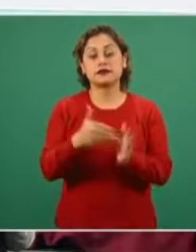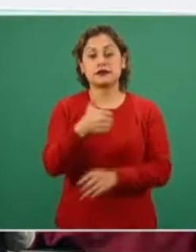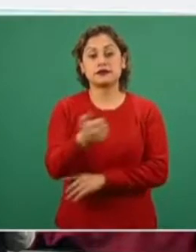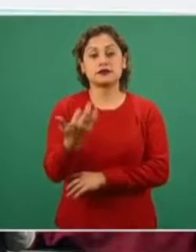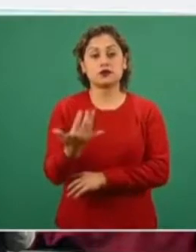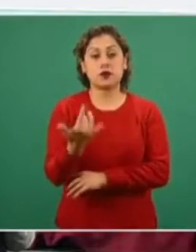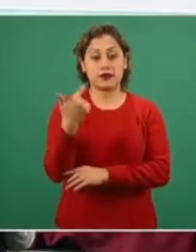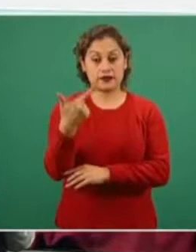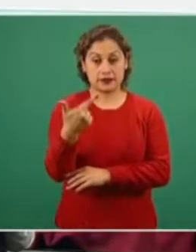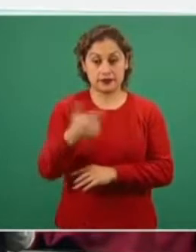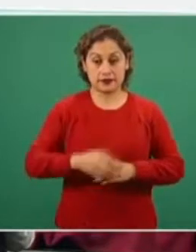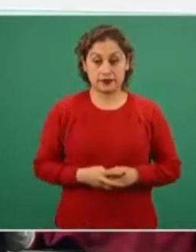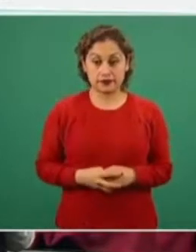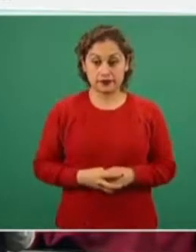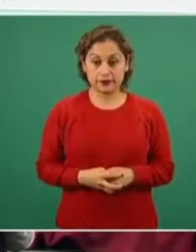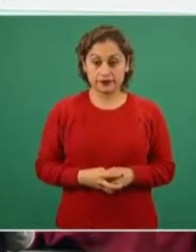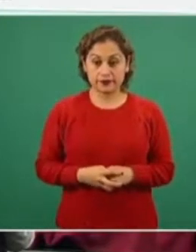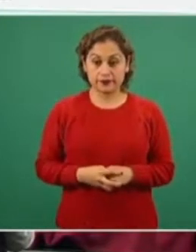127,757. La siguiente, por favor.